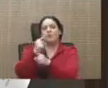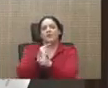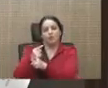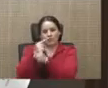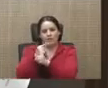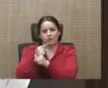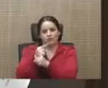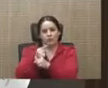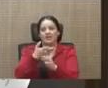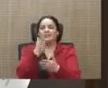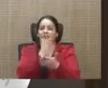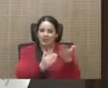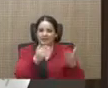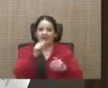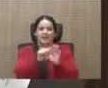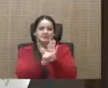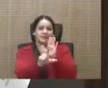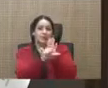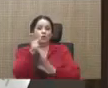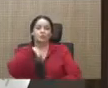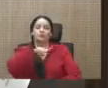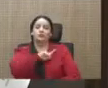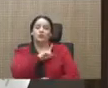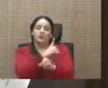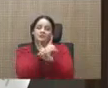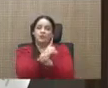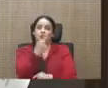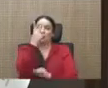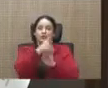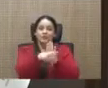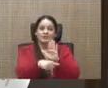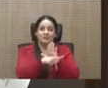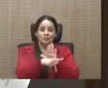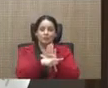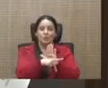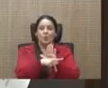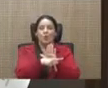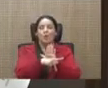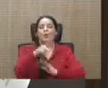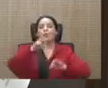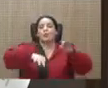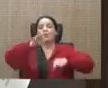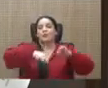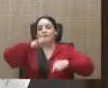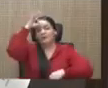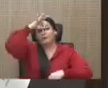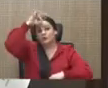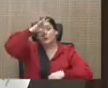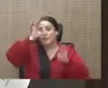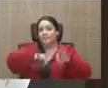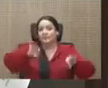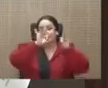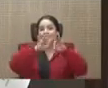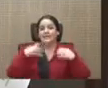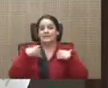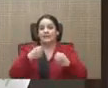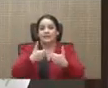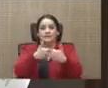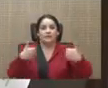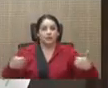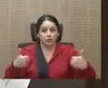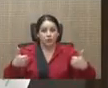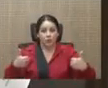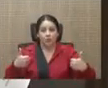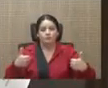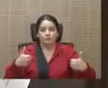Como neorepublicanos, nosotros somos defensores de dos principios jurídicos filosóficos fundamentales: la sana separación de poderes para evitar